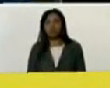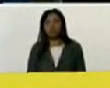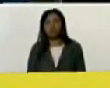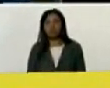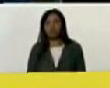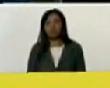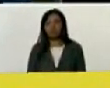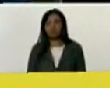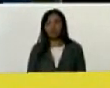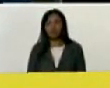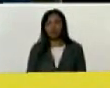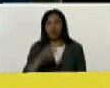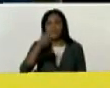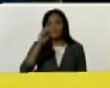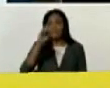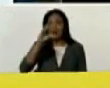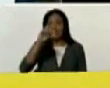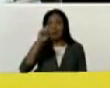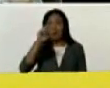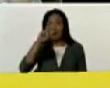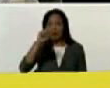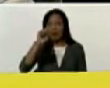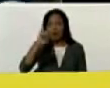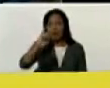de Pacaraima.